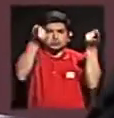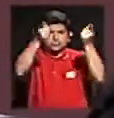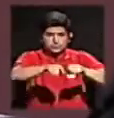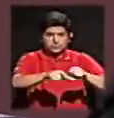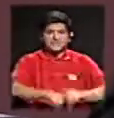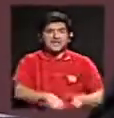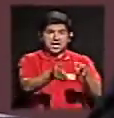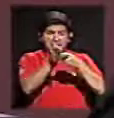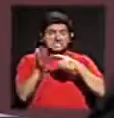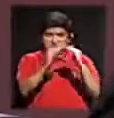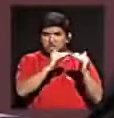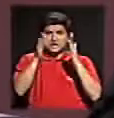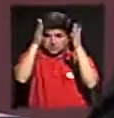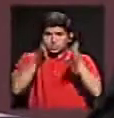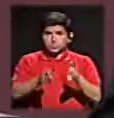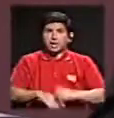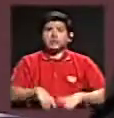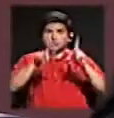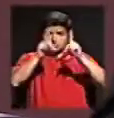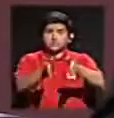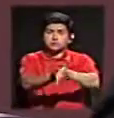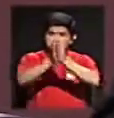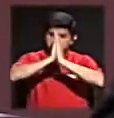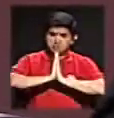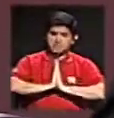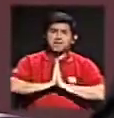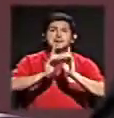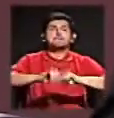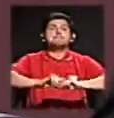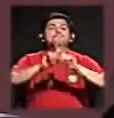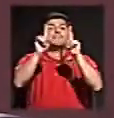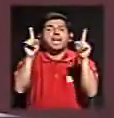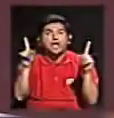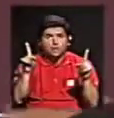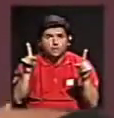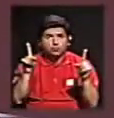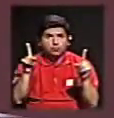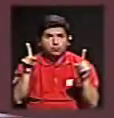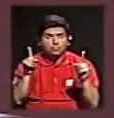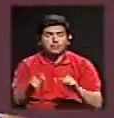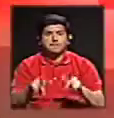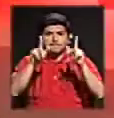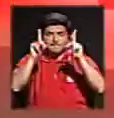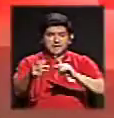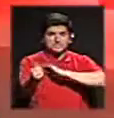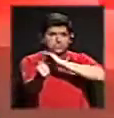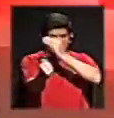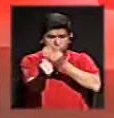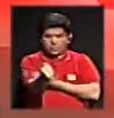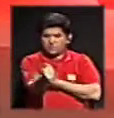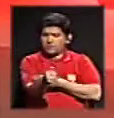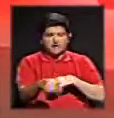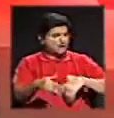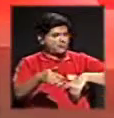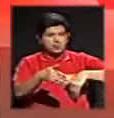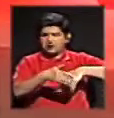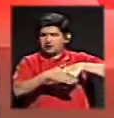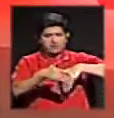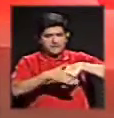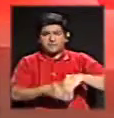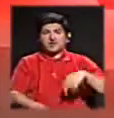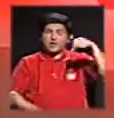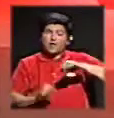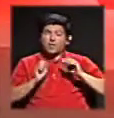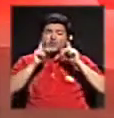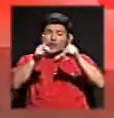demanda ciudadana, que la población lo pida, pero sobre todo que los poderosos no lo impidan. Y hoy por hoy las